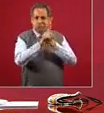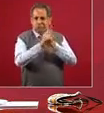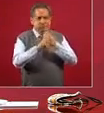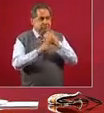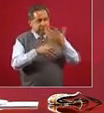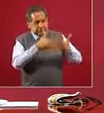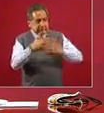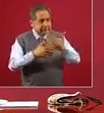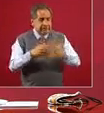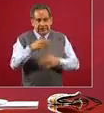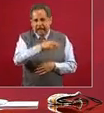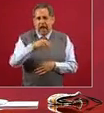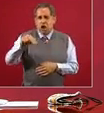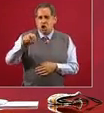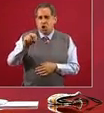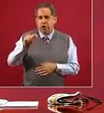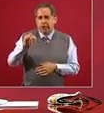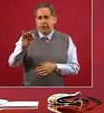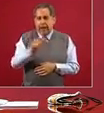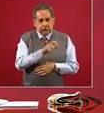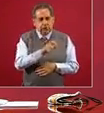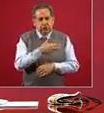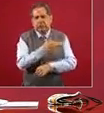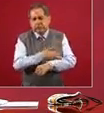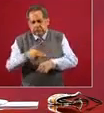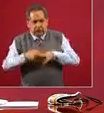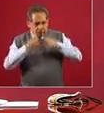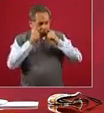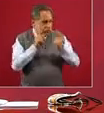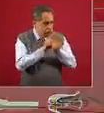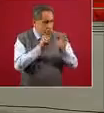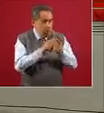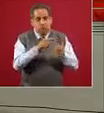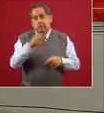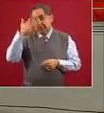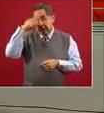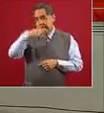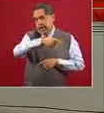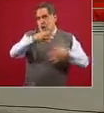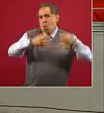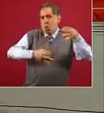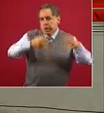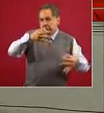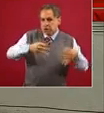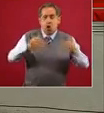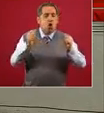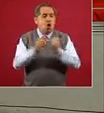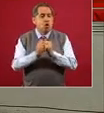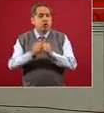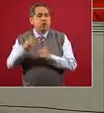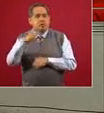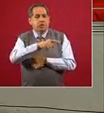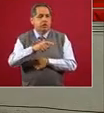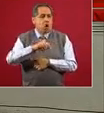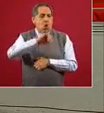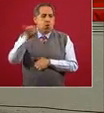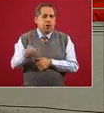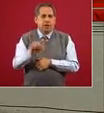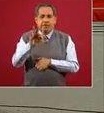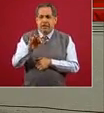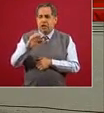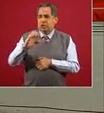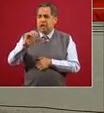hemos dado seguimiento. Claro que es un proceso, por un lado jurisdiccional, que se lleva a través de la Junta Federal de Conciliación y Arbitraje, pero